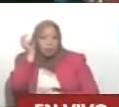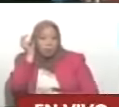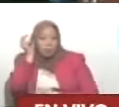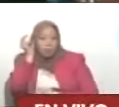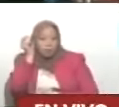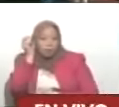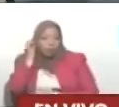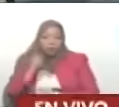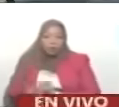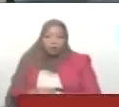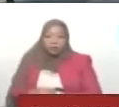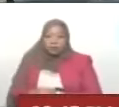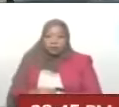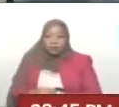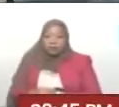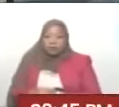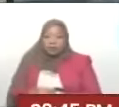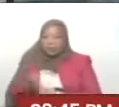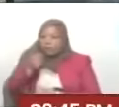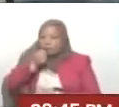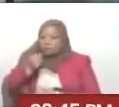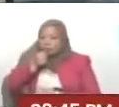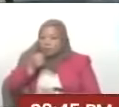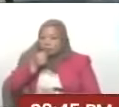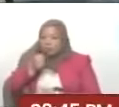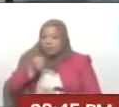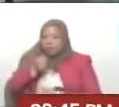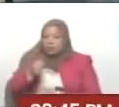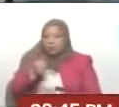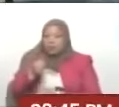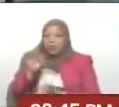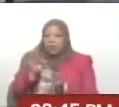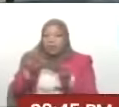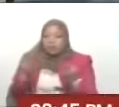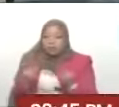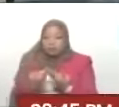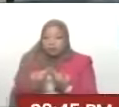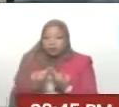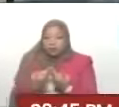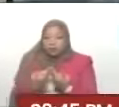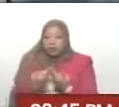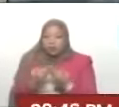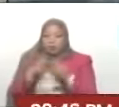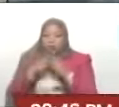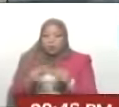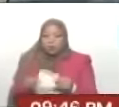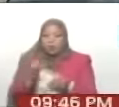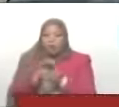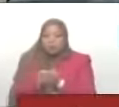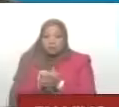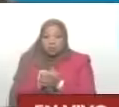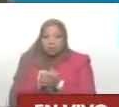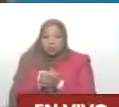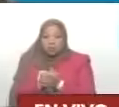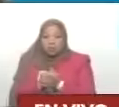Marlinda, entrevista a sus familiares, a sus